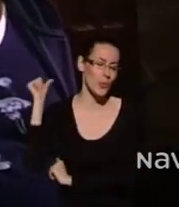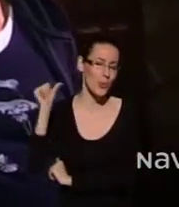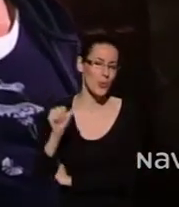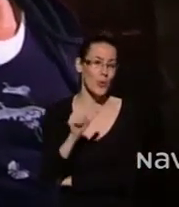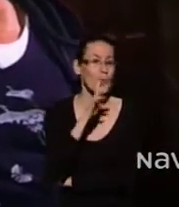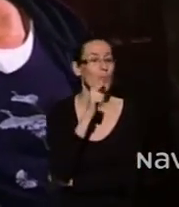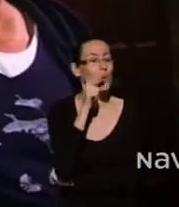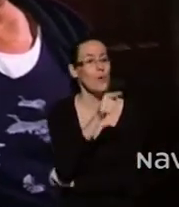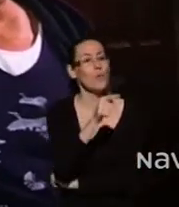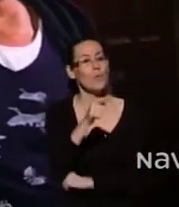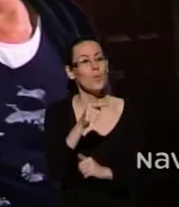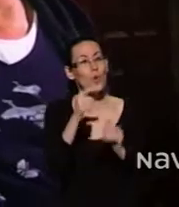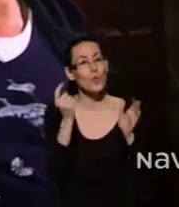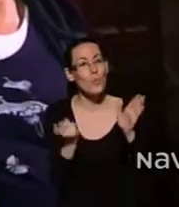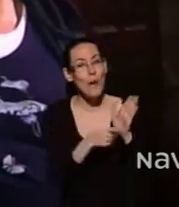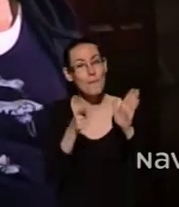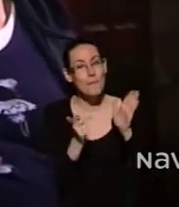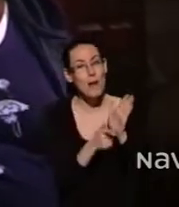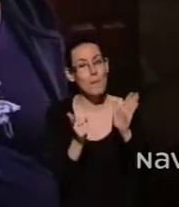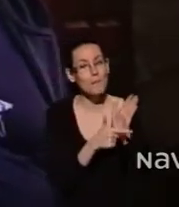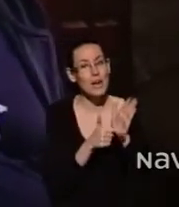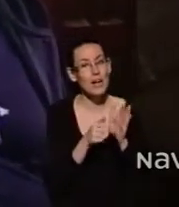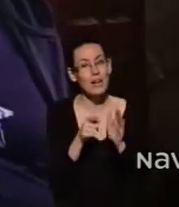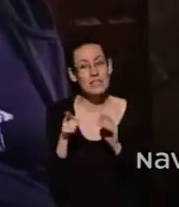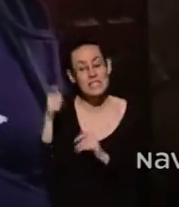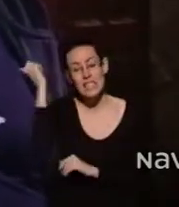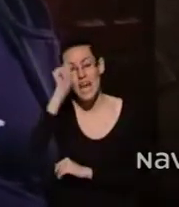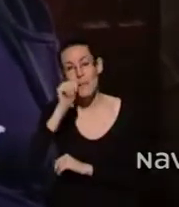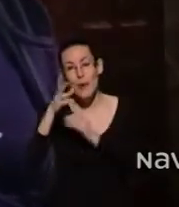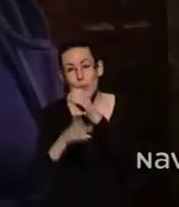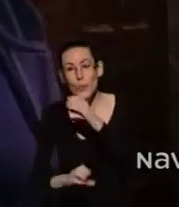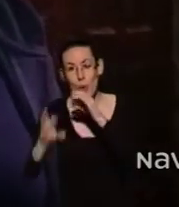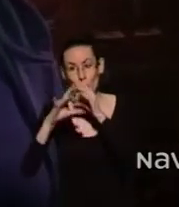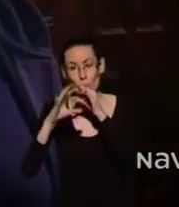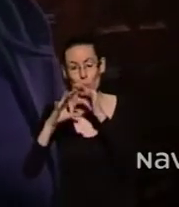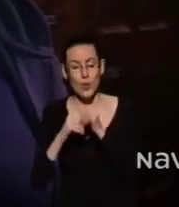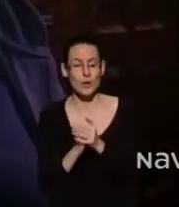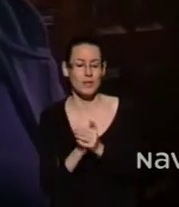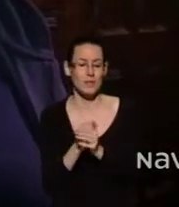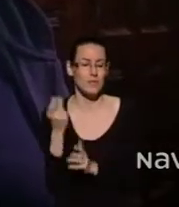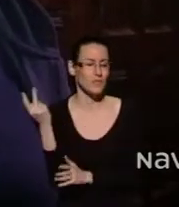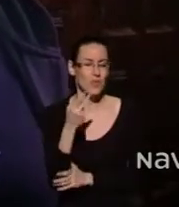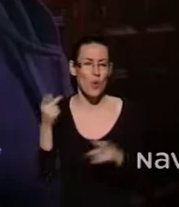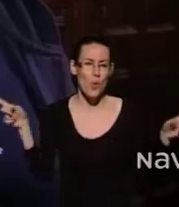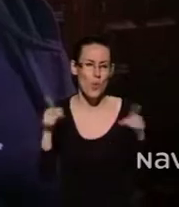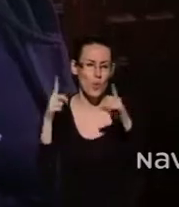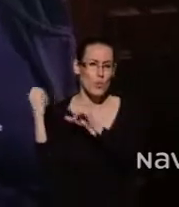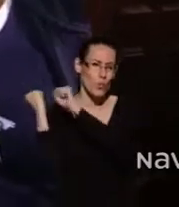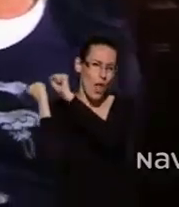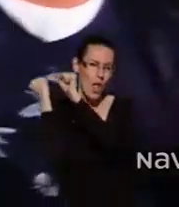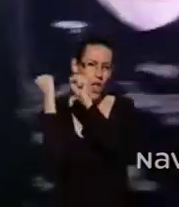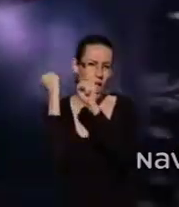el saxofón, que han sido muchos años dedicados a la música aquí en Aibar. Muchos años. Y aquí tienes hasta tu placa,